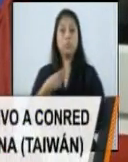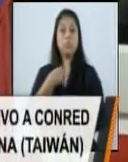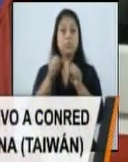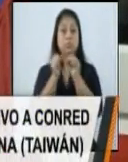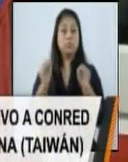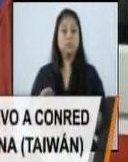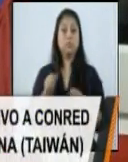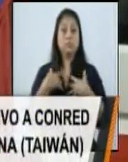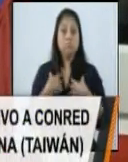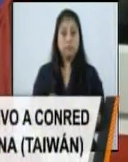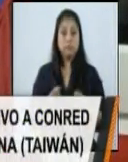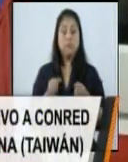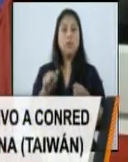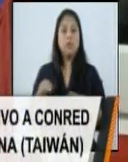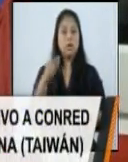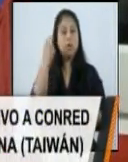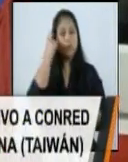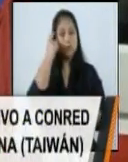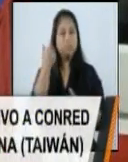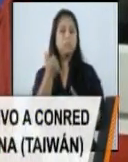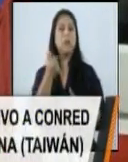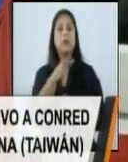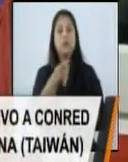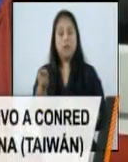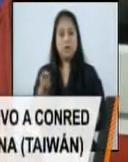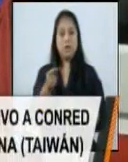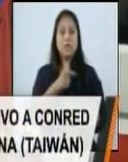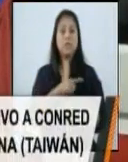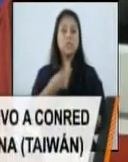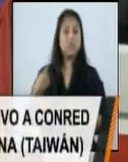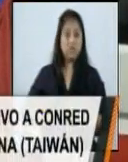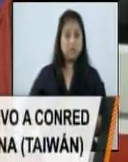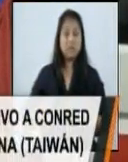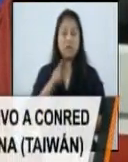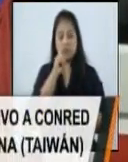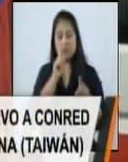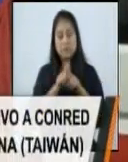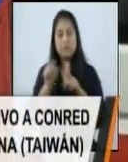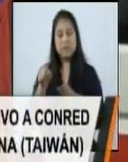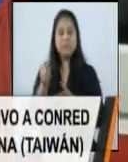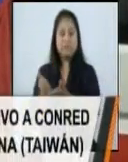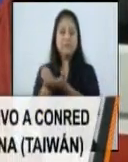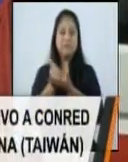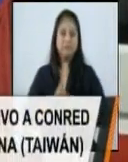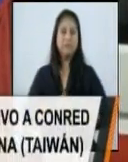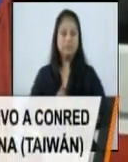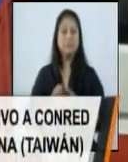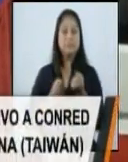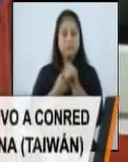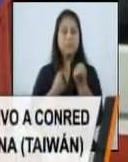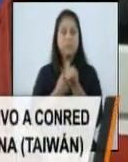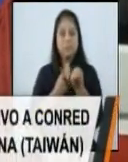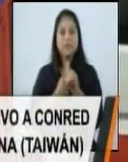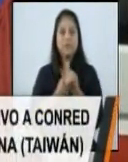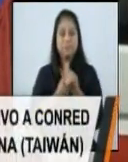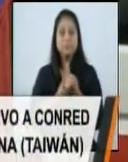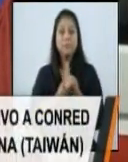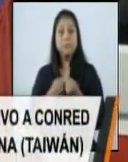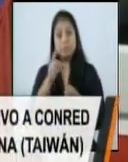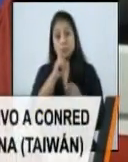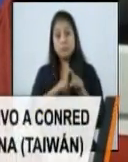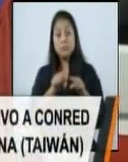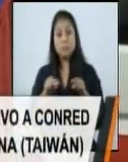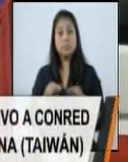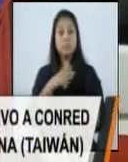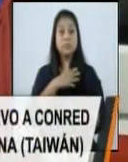sistema de salud, no dudo que los amigos de la República China Taiwán estarán ahí y nos darán la mano. Y